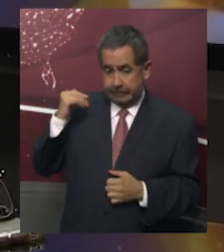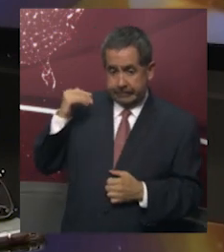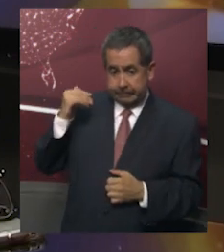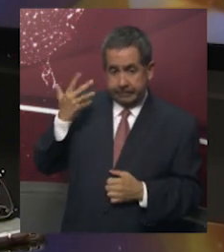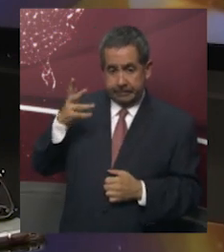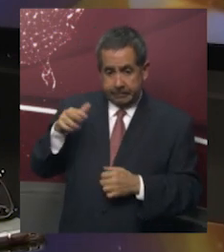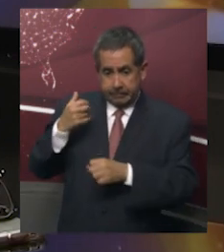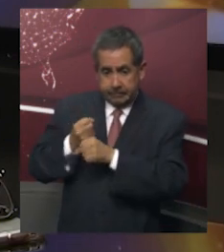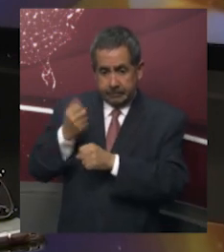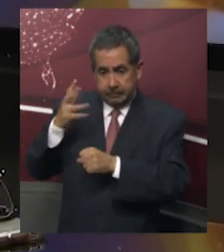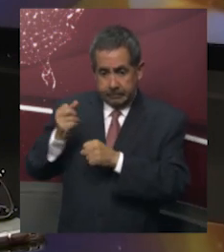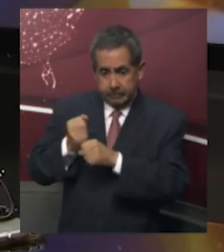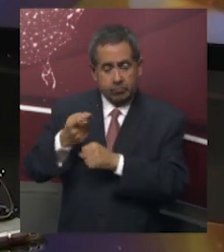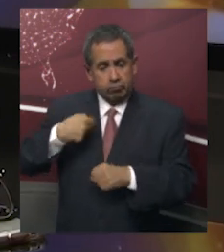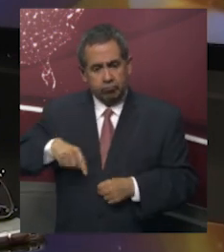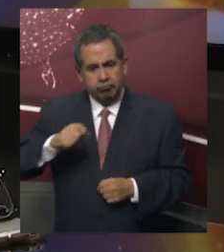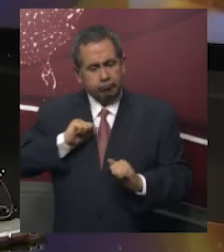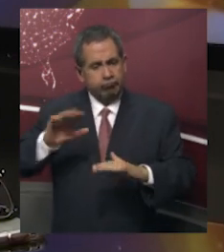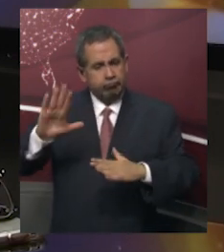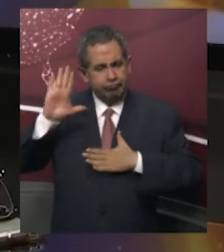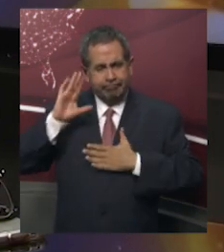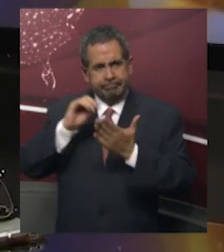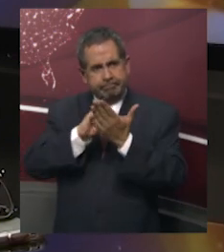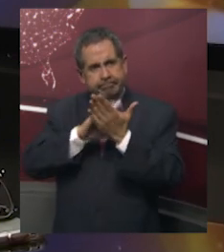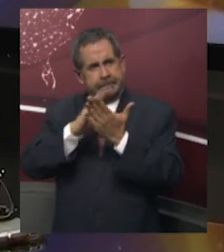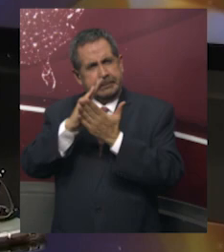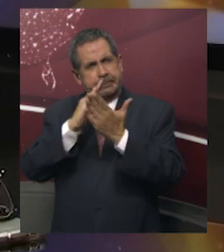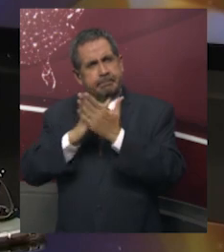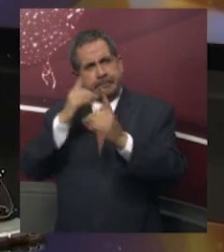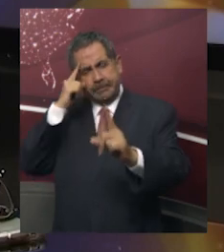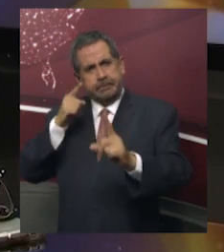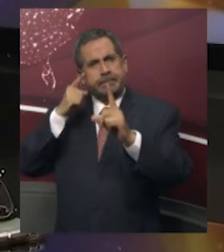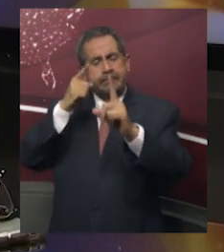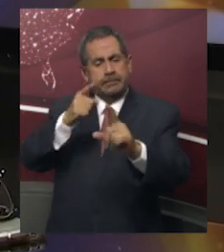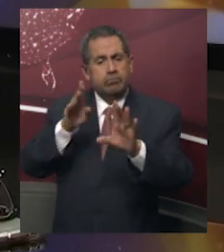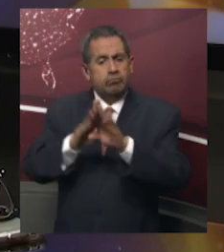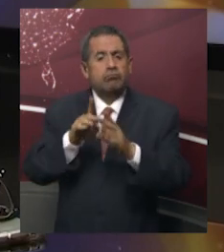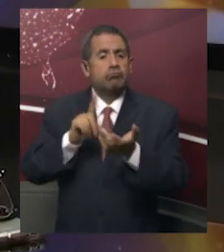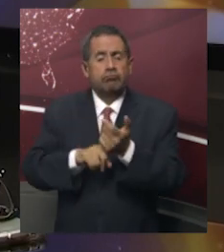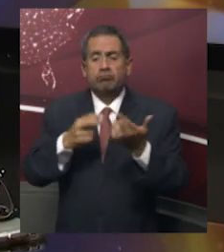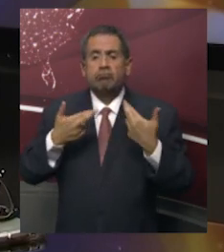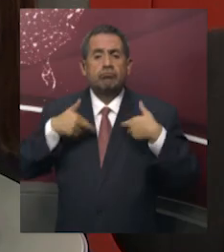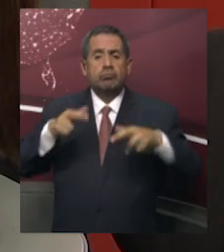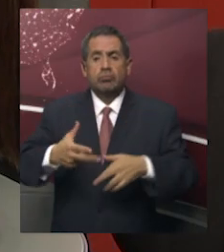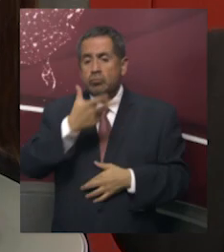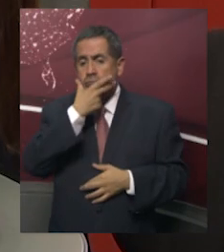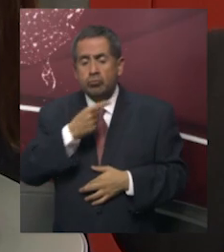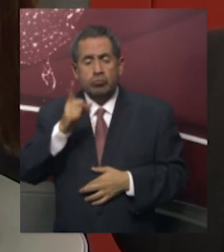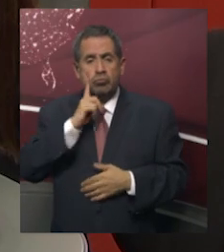décadas, también nos hemos comprometido con una agenda muy importante en la representación de género.